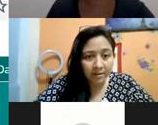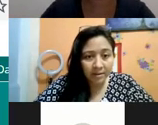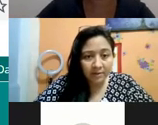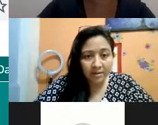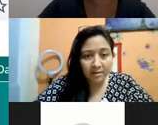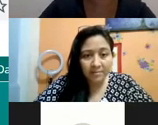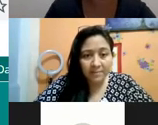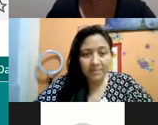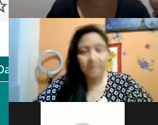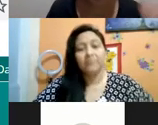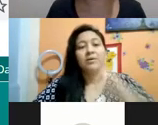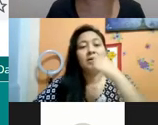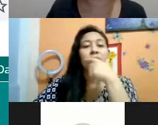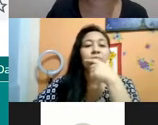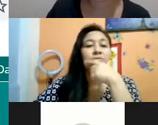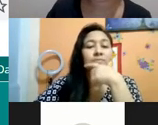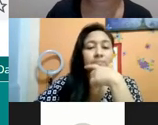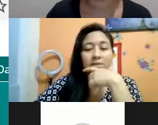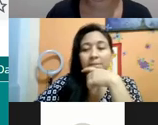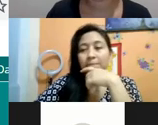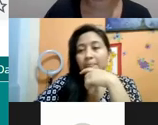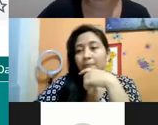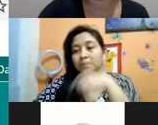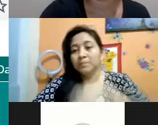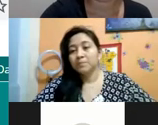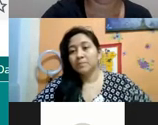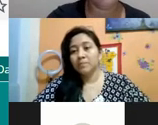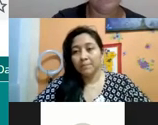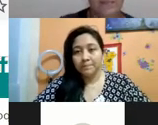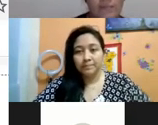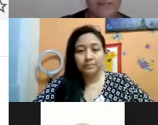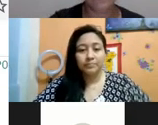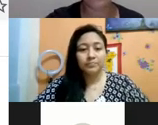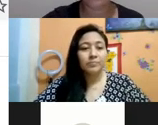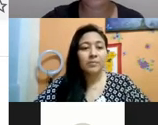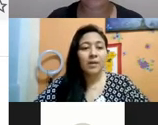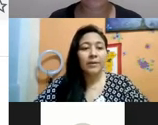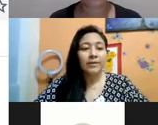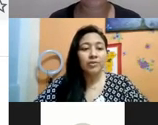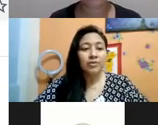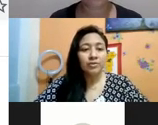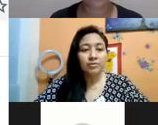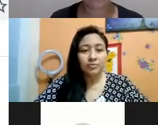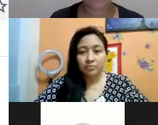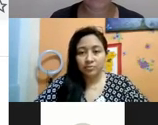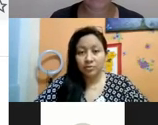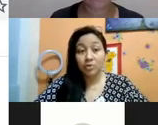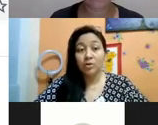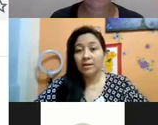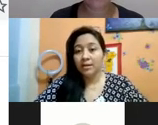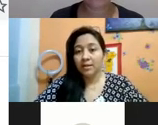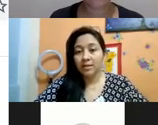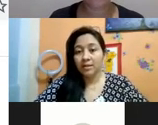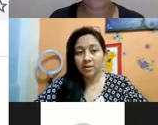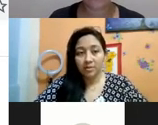ver, este de aquí me parece que fue el curso. Sí. Bien. A ver, nosotros, no, yo no,